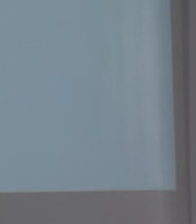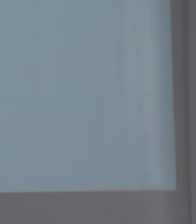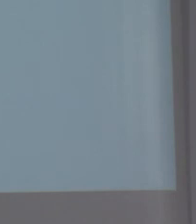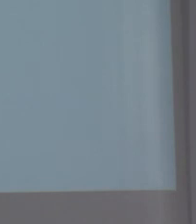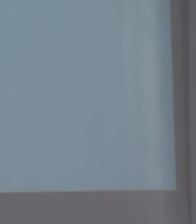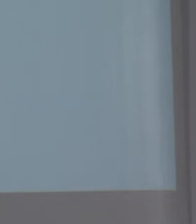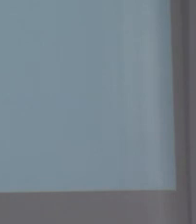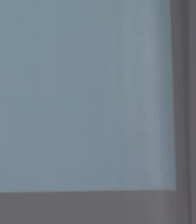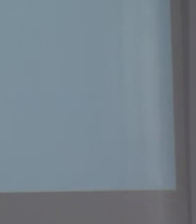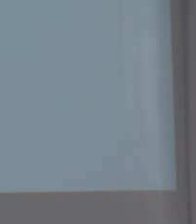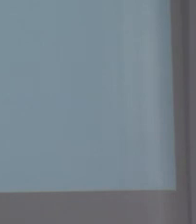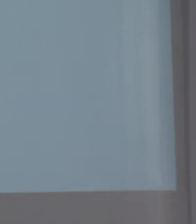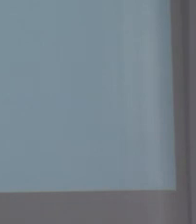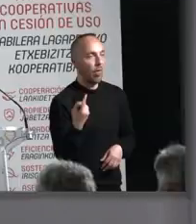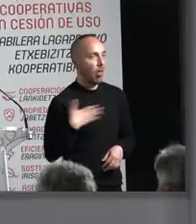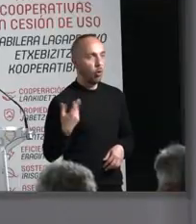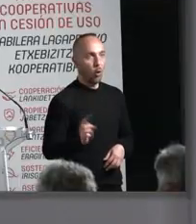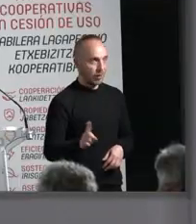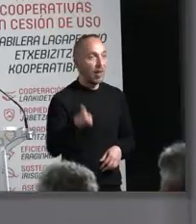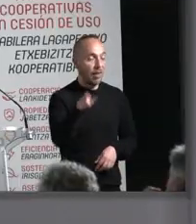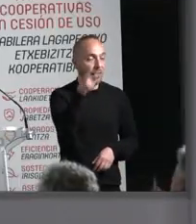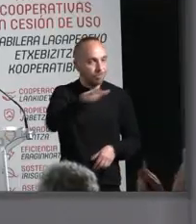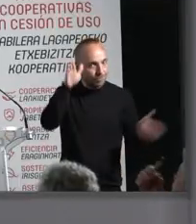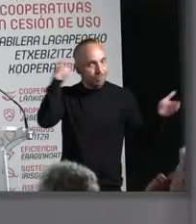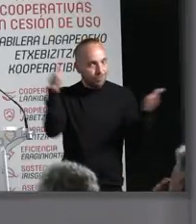mayores, también intentamos ver qué ocurre ahí, ¿no?